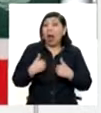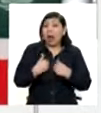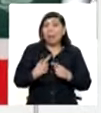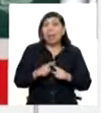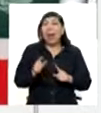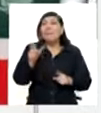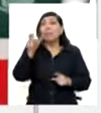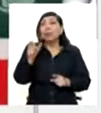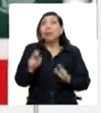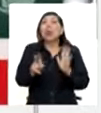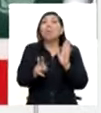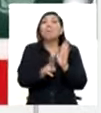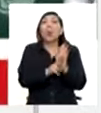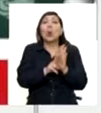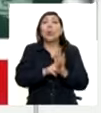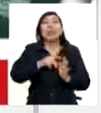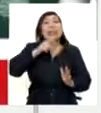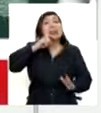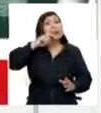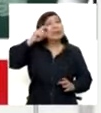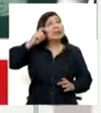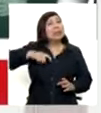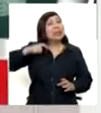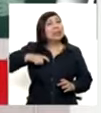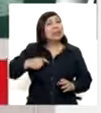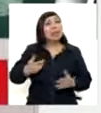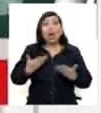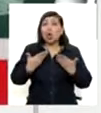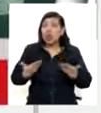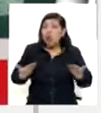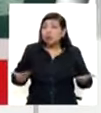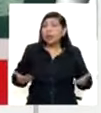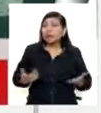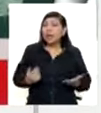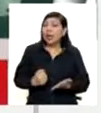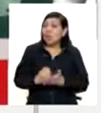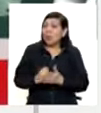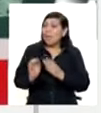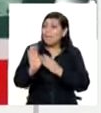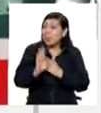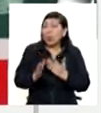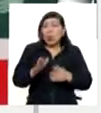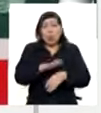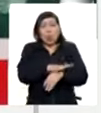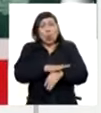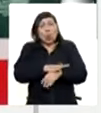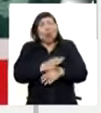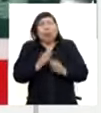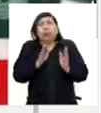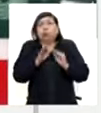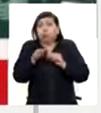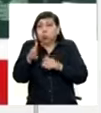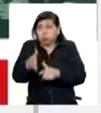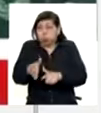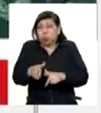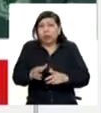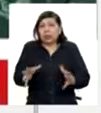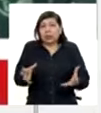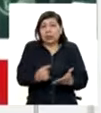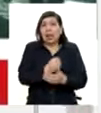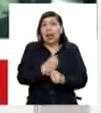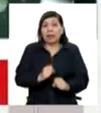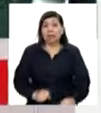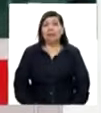hay personas voluntarias quienes necesitan, en este caso, implementos para poder protegerse ellos mismos y poder ingresar a estas zonas y rescatar